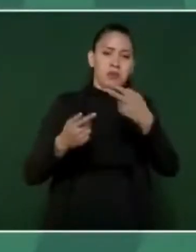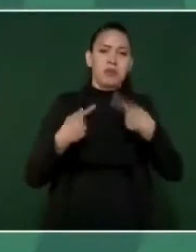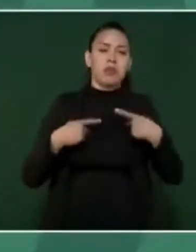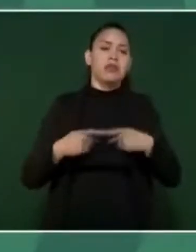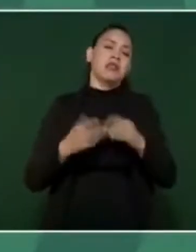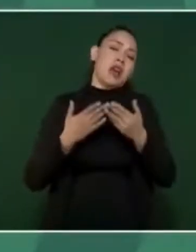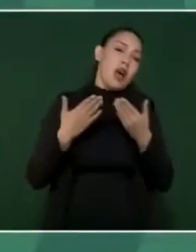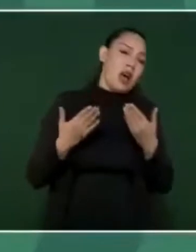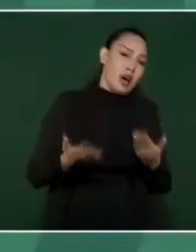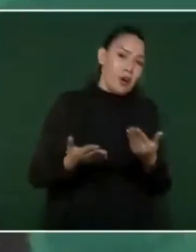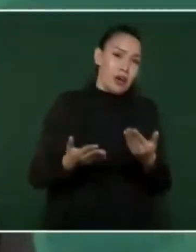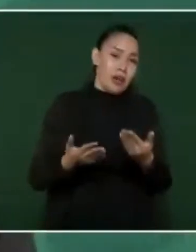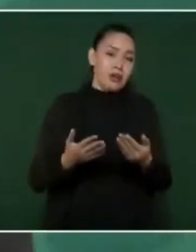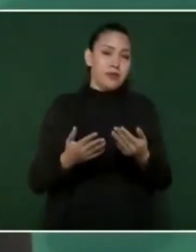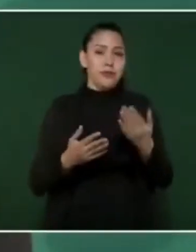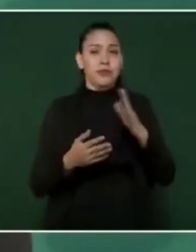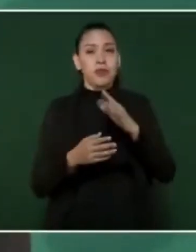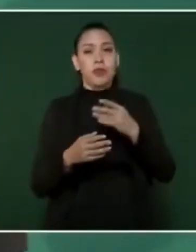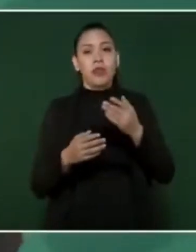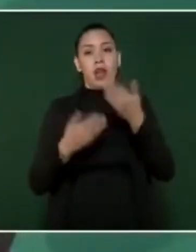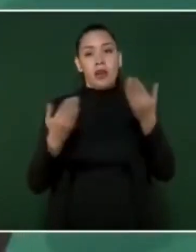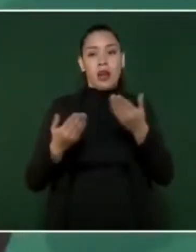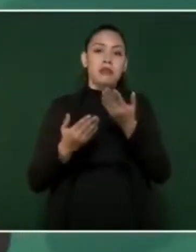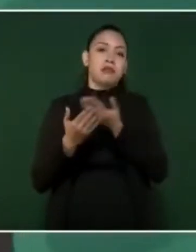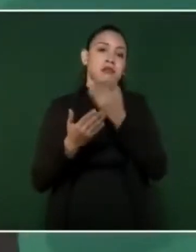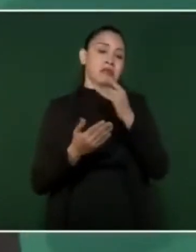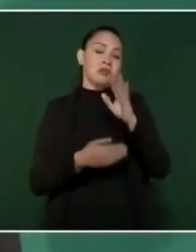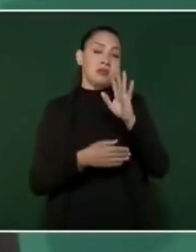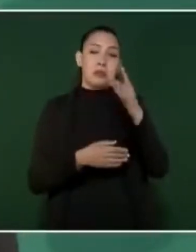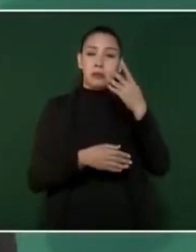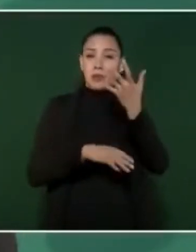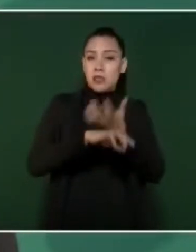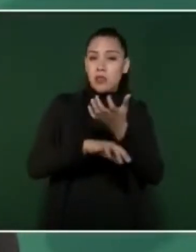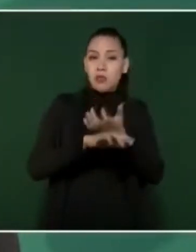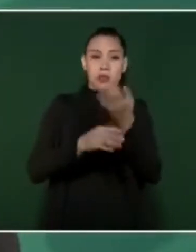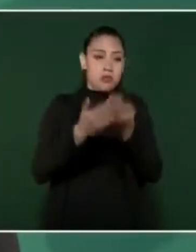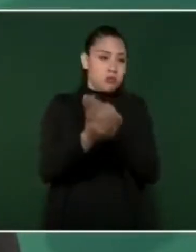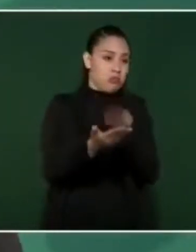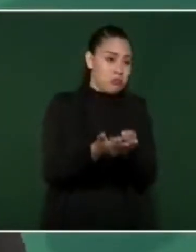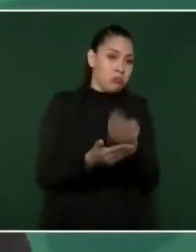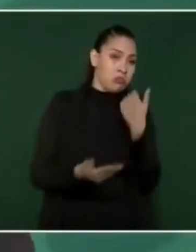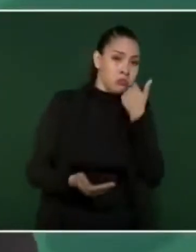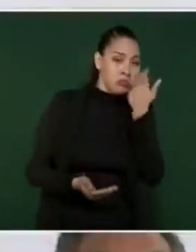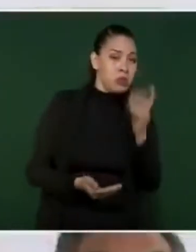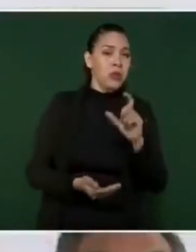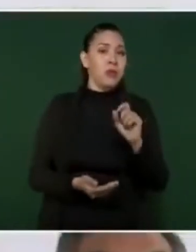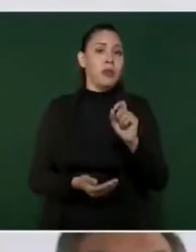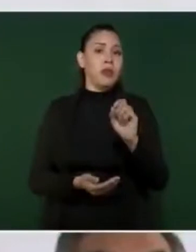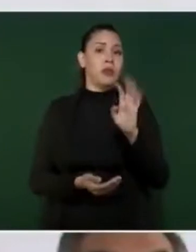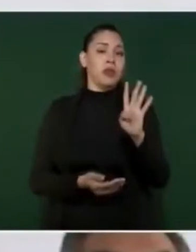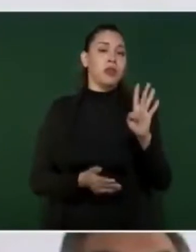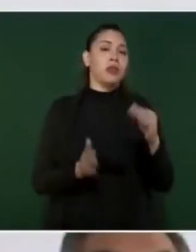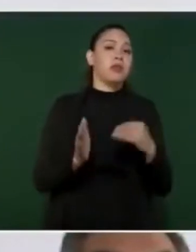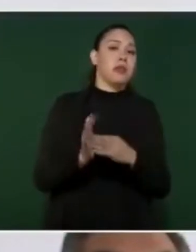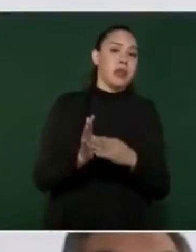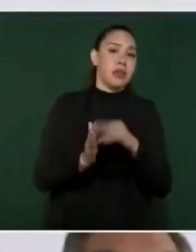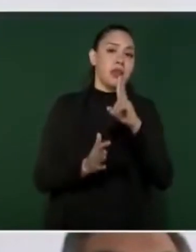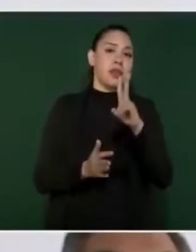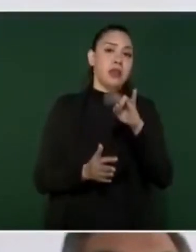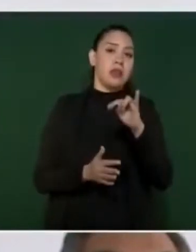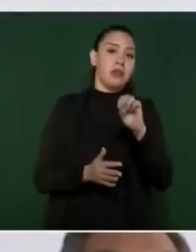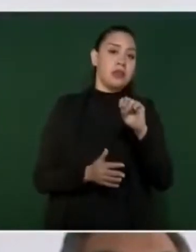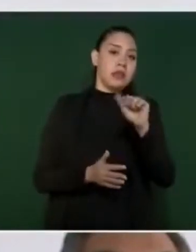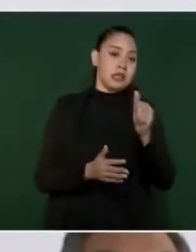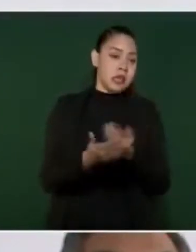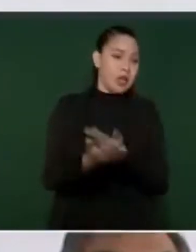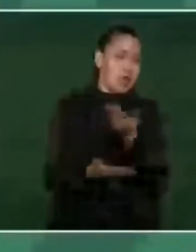es 24,000 visas humanitarias. Y probablemente ese número va a crecer. Entonces, ¿qué es lo que yo supondría? Pues que cualquier persona que